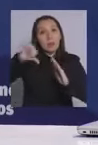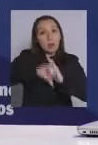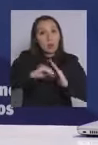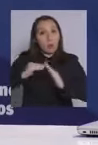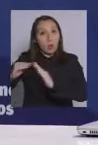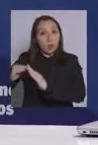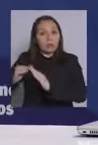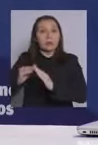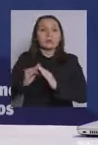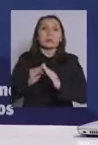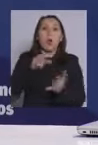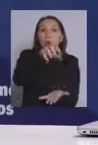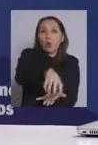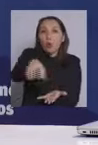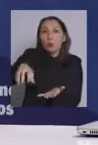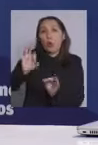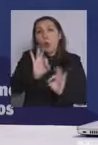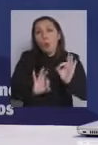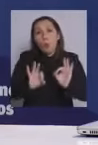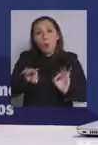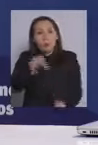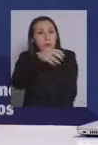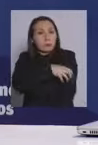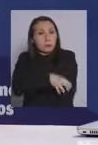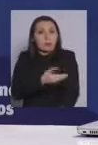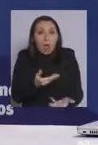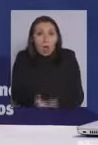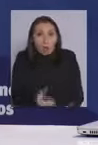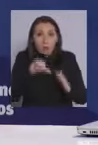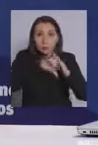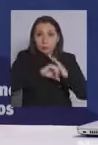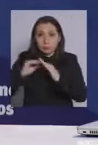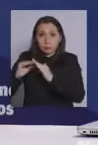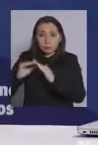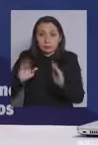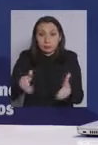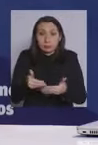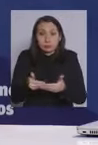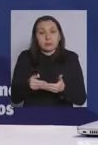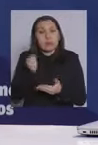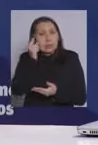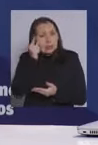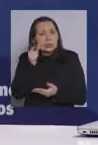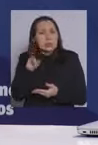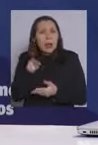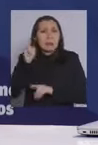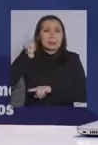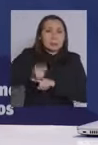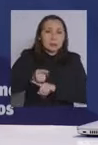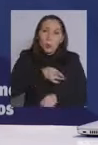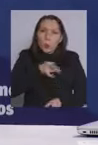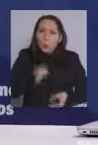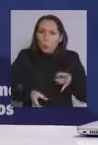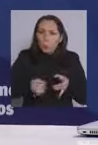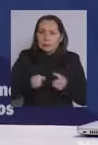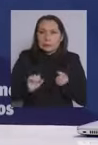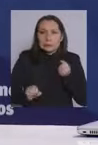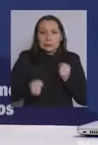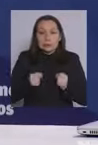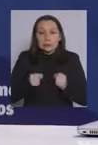a las comunas o regiones que están en cuarentena. Porque entendemos que es una medida dolorosa, que es una medida